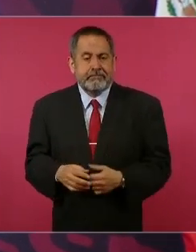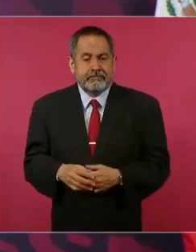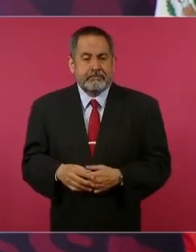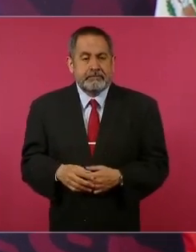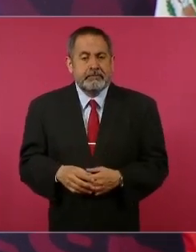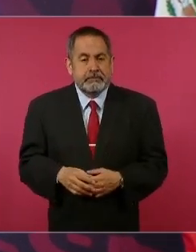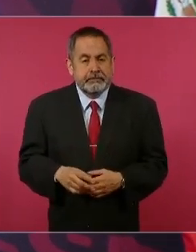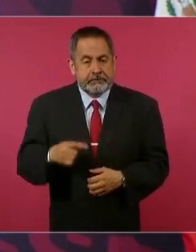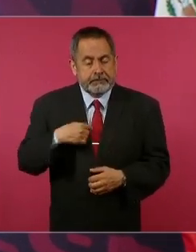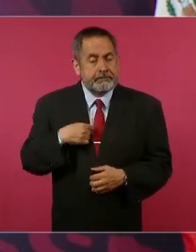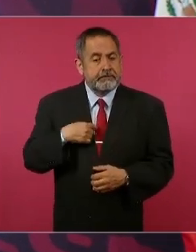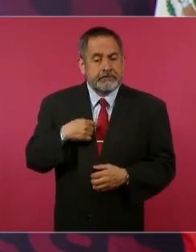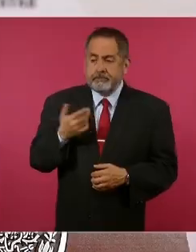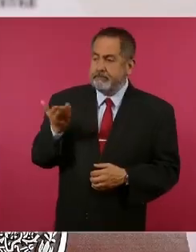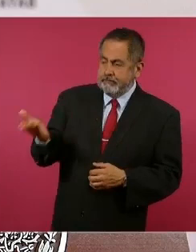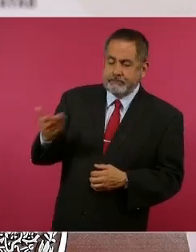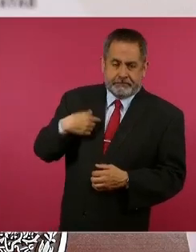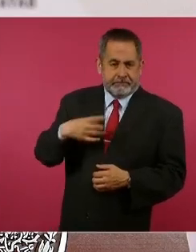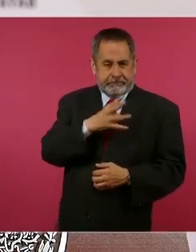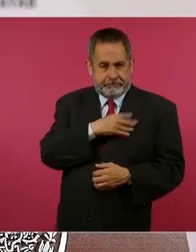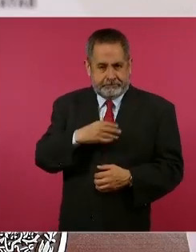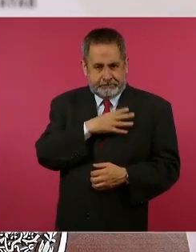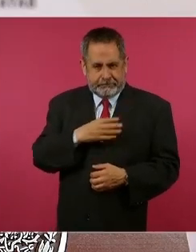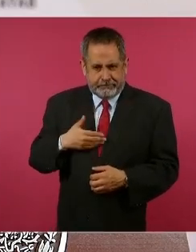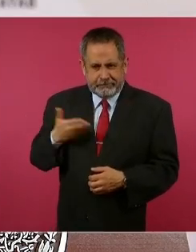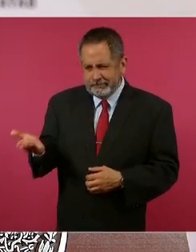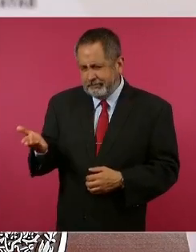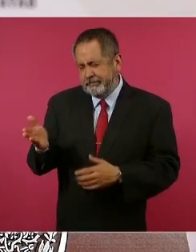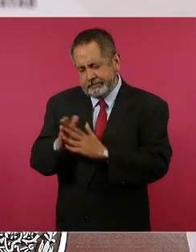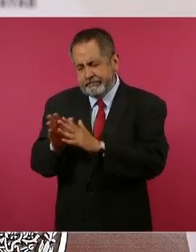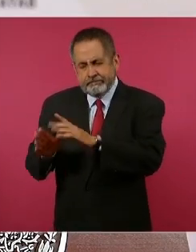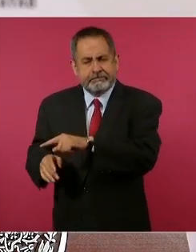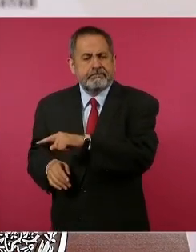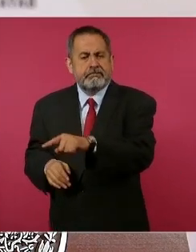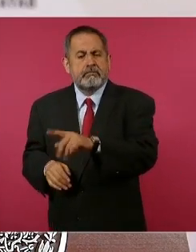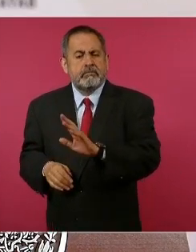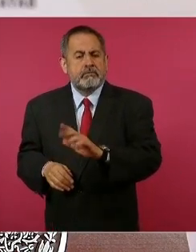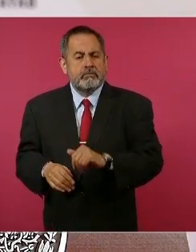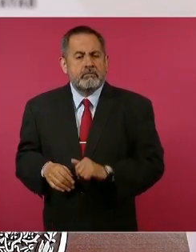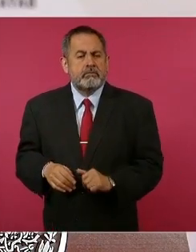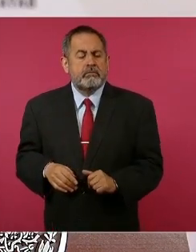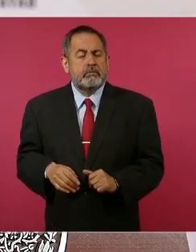Yo le he pedido a mis hijos que no dejen